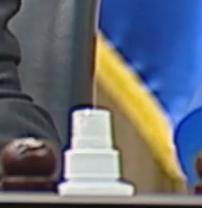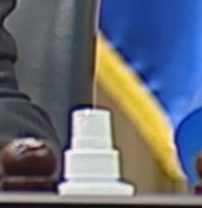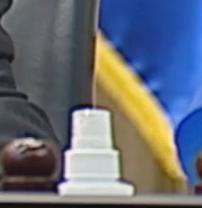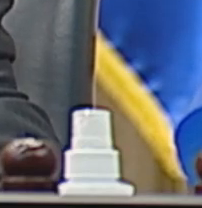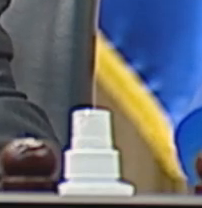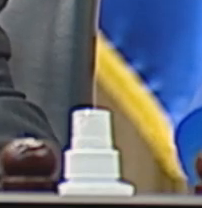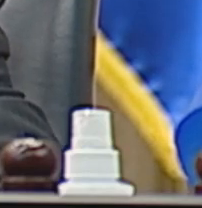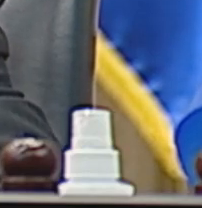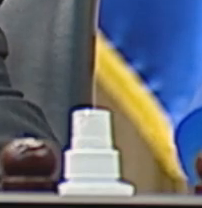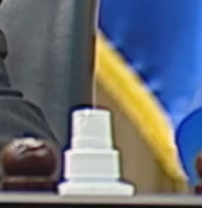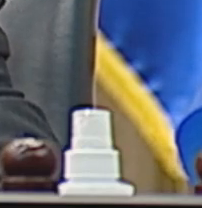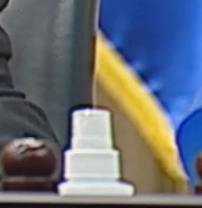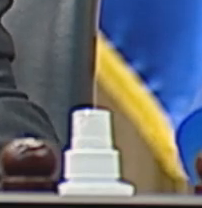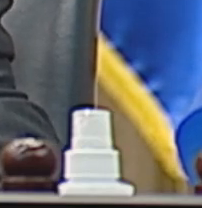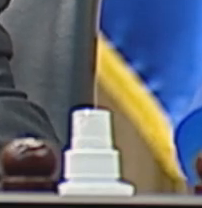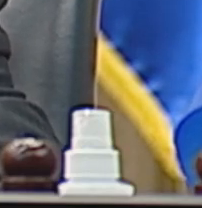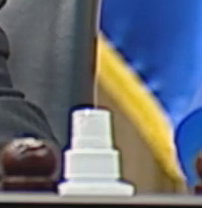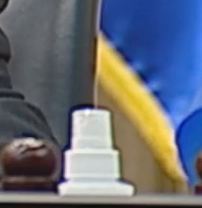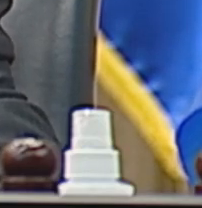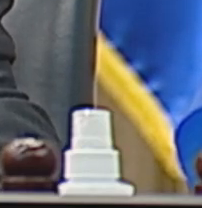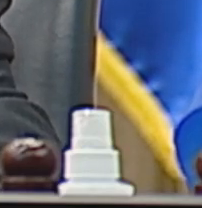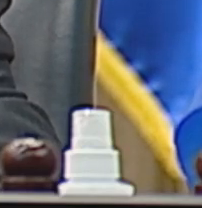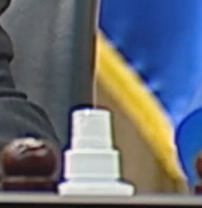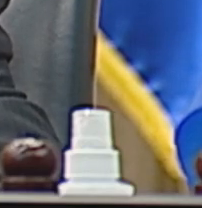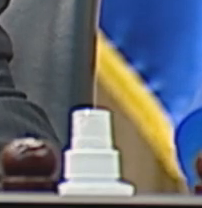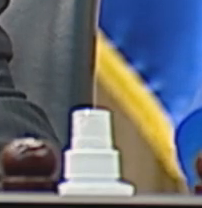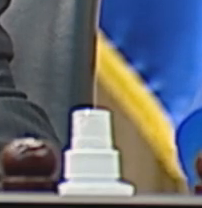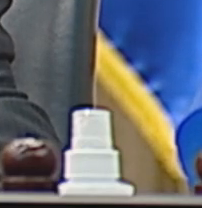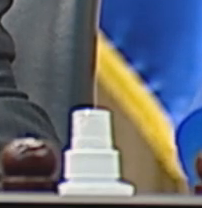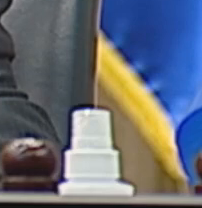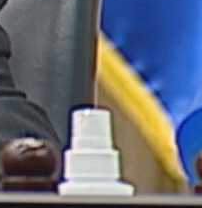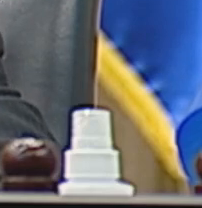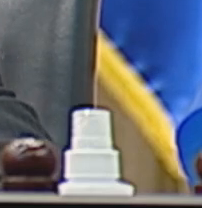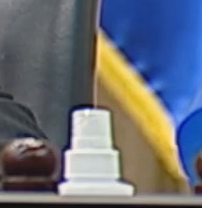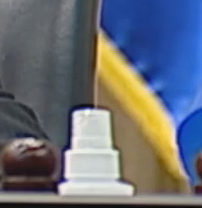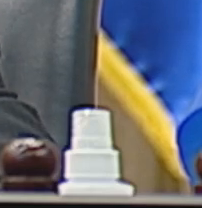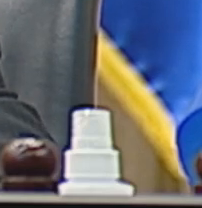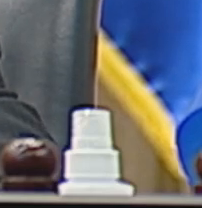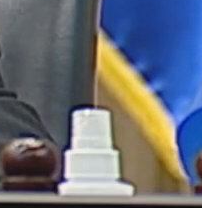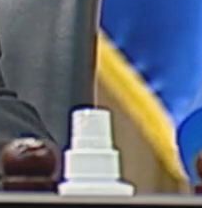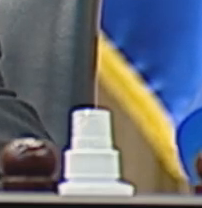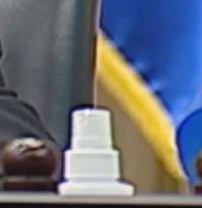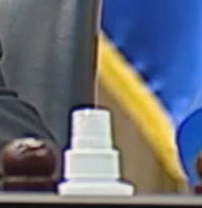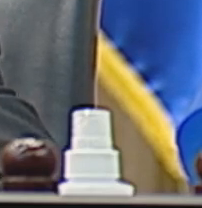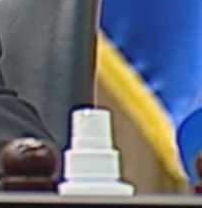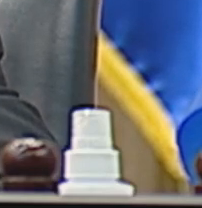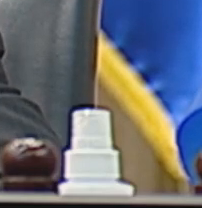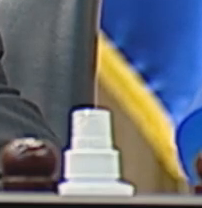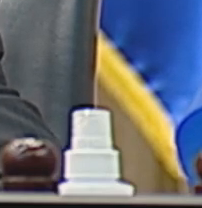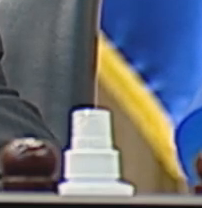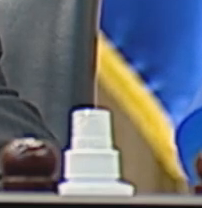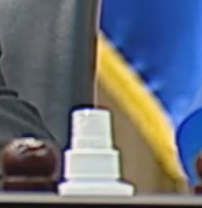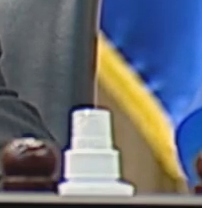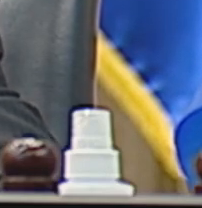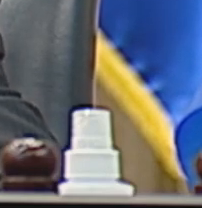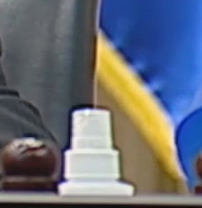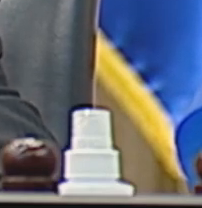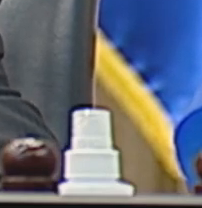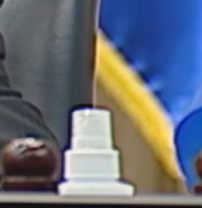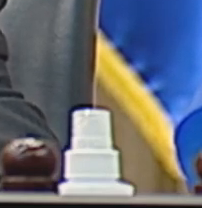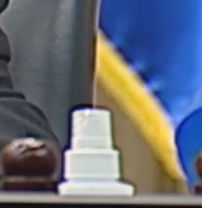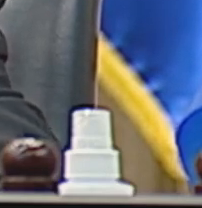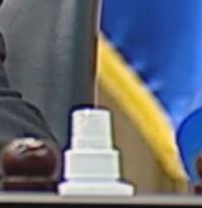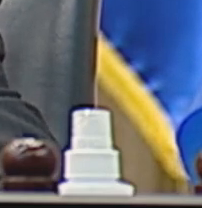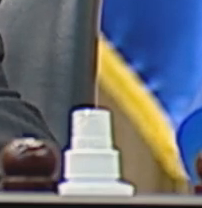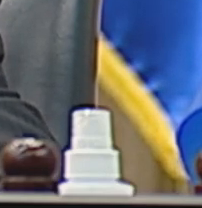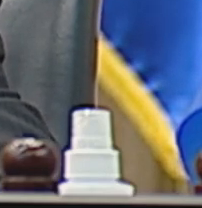y en qué unidad específicamente sobre lo ocurrido el 9 de febrero, sobre lo cual no obtuvimos una respuesta en nombre del